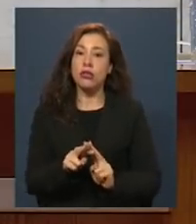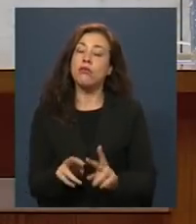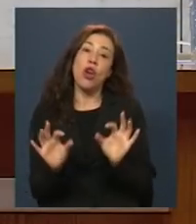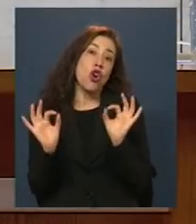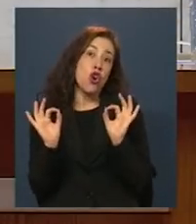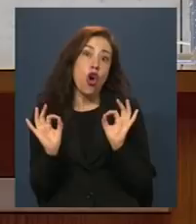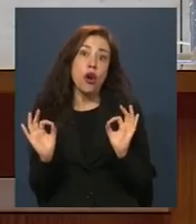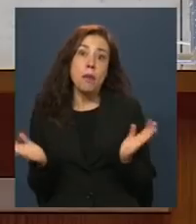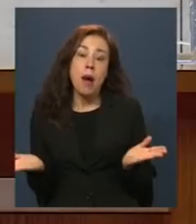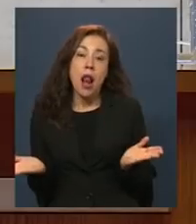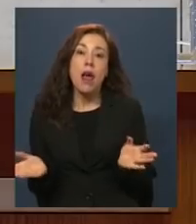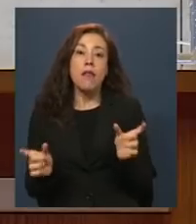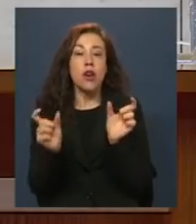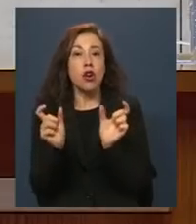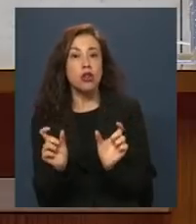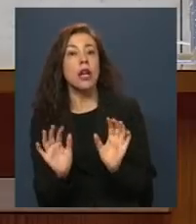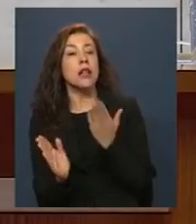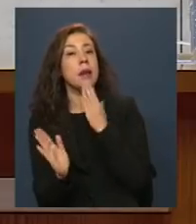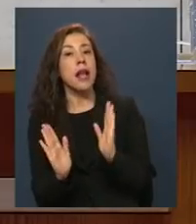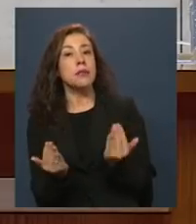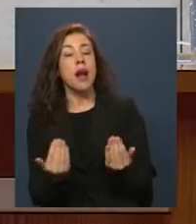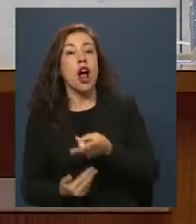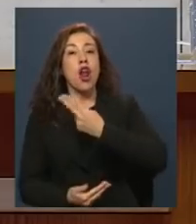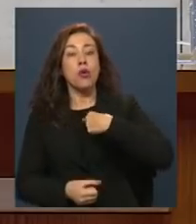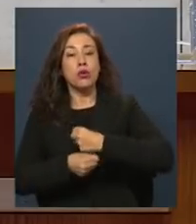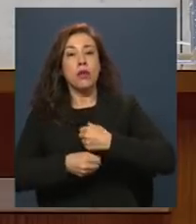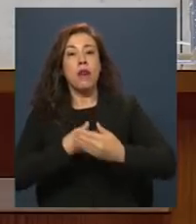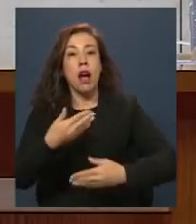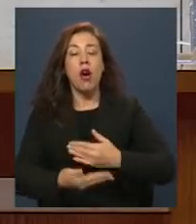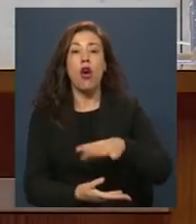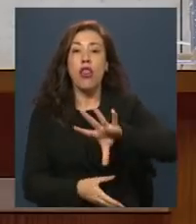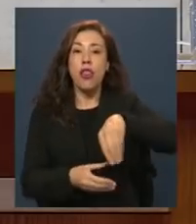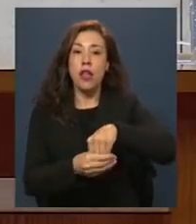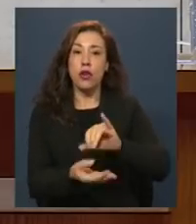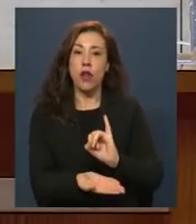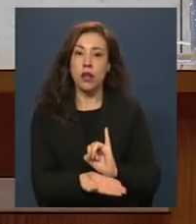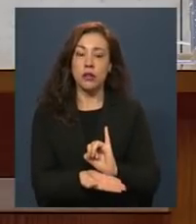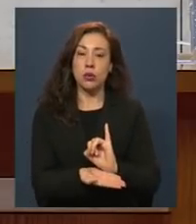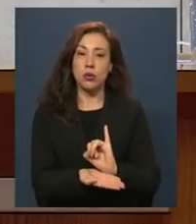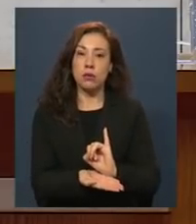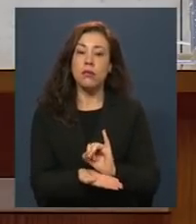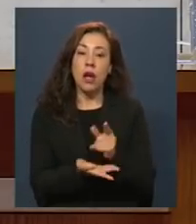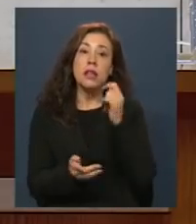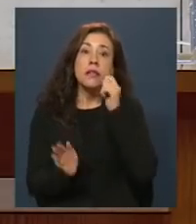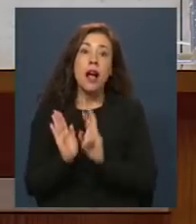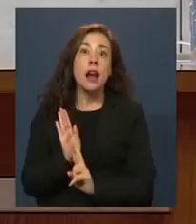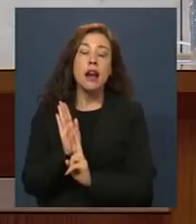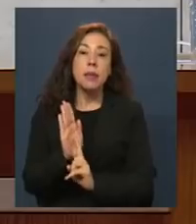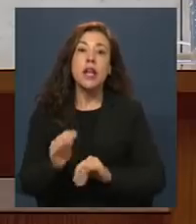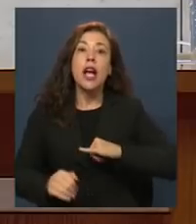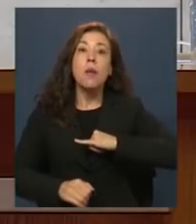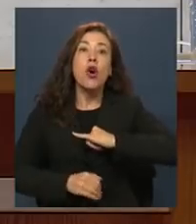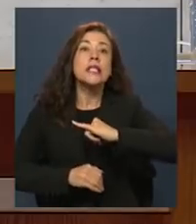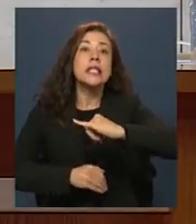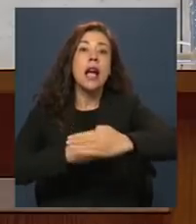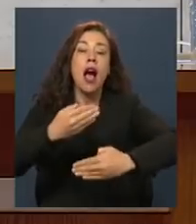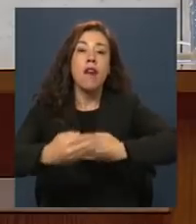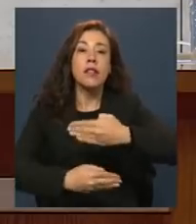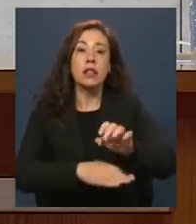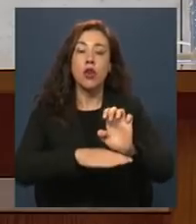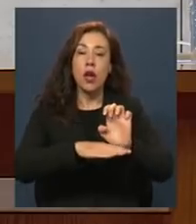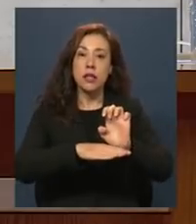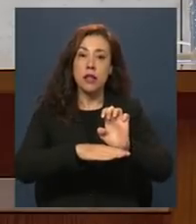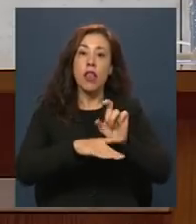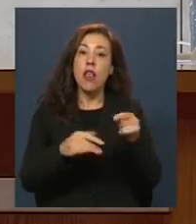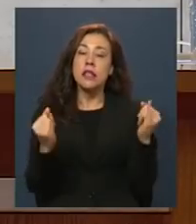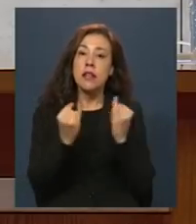normal, regular y esperable en nuestro funcionamiento institucional. Así se representa la continuidad del Estado.